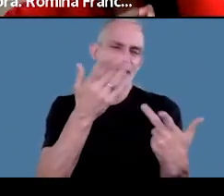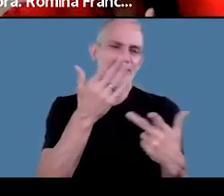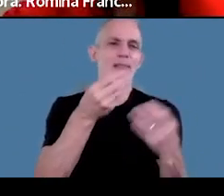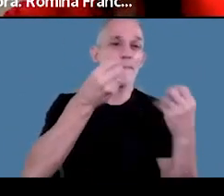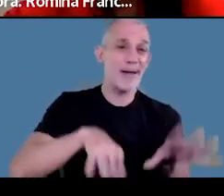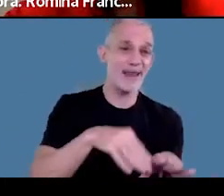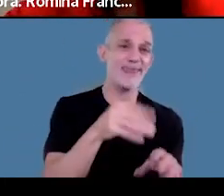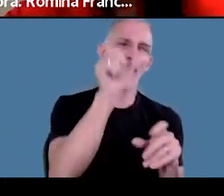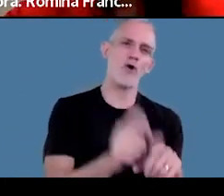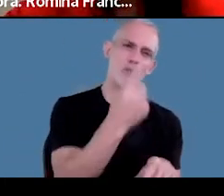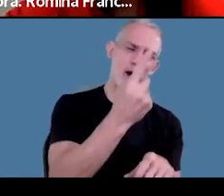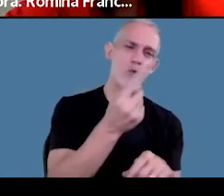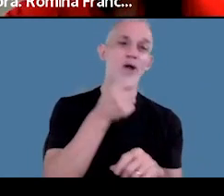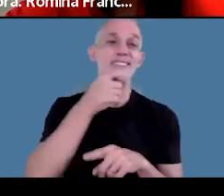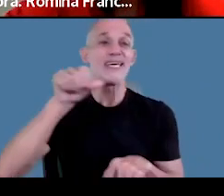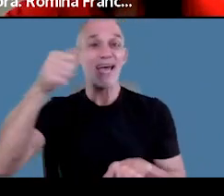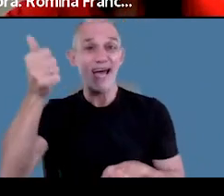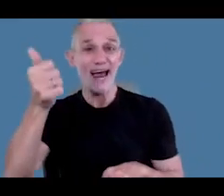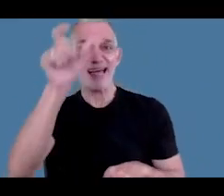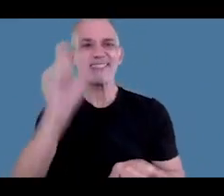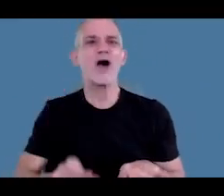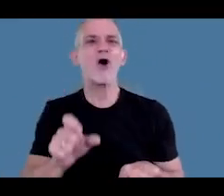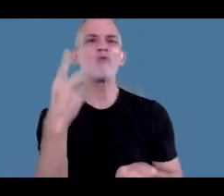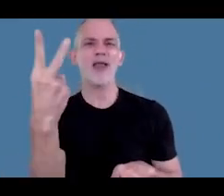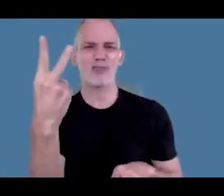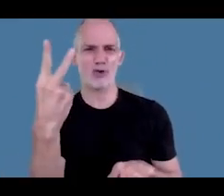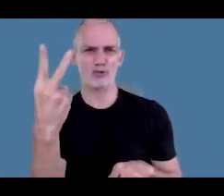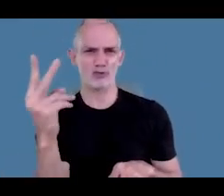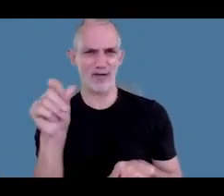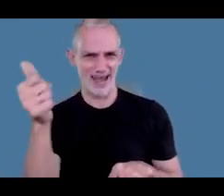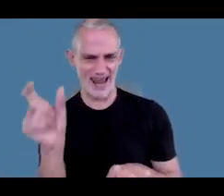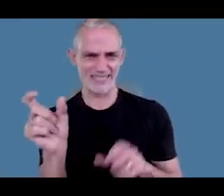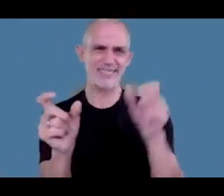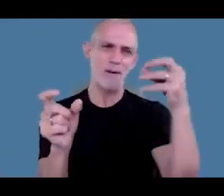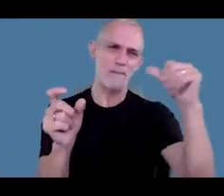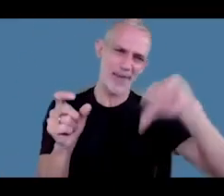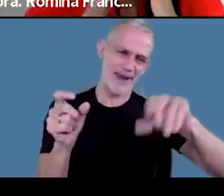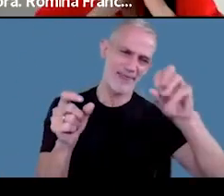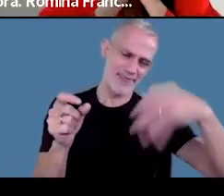o en una columna 2 si nos da una ganancia. Y tener también